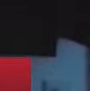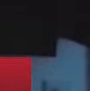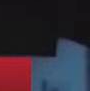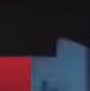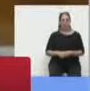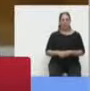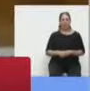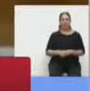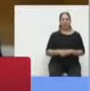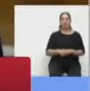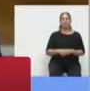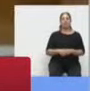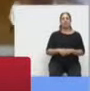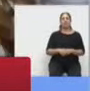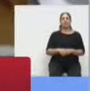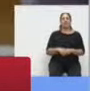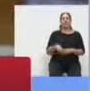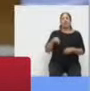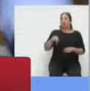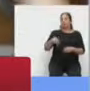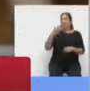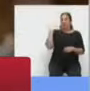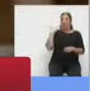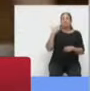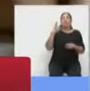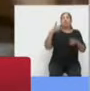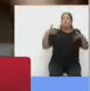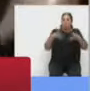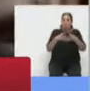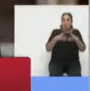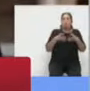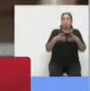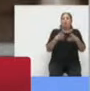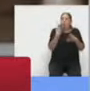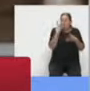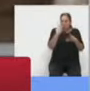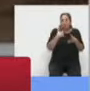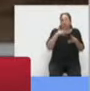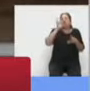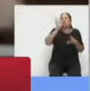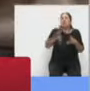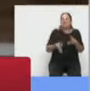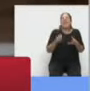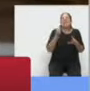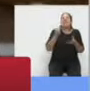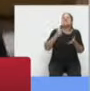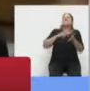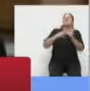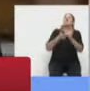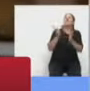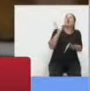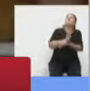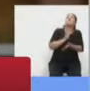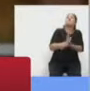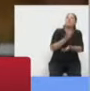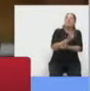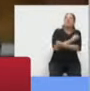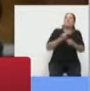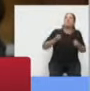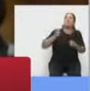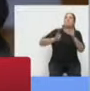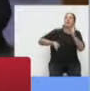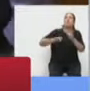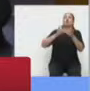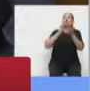mundo financiero. No tengo tan claro alguna de las medidas y la profundidad de alguna de las medidas, como vos bien